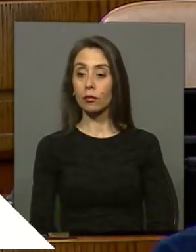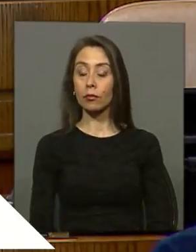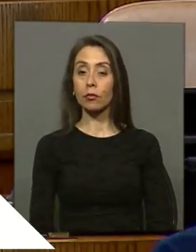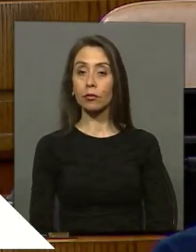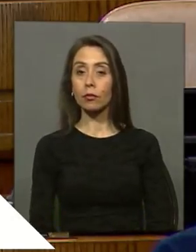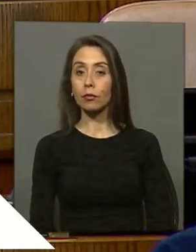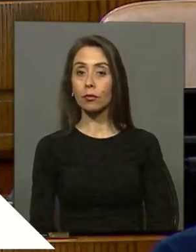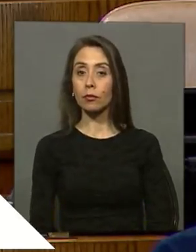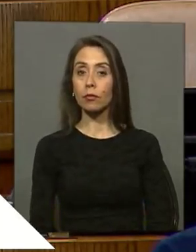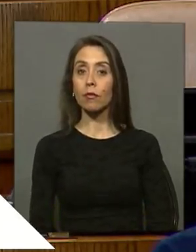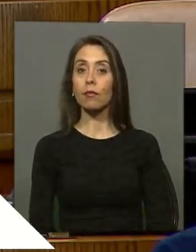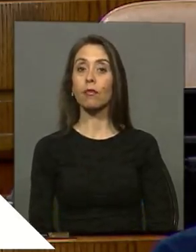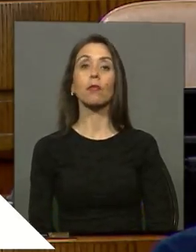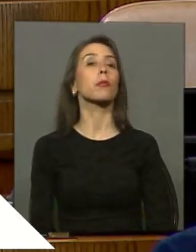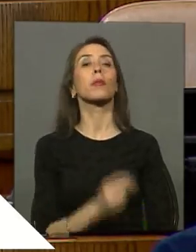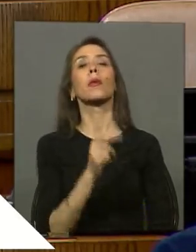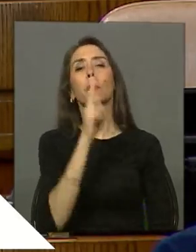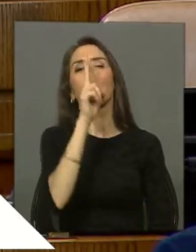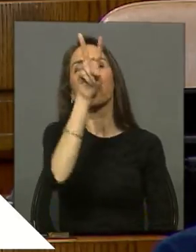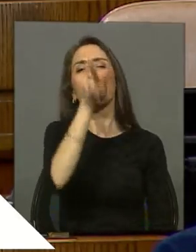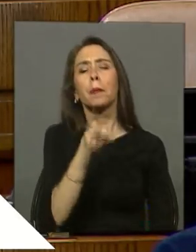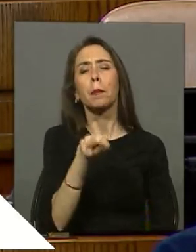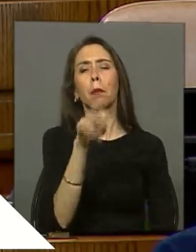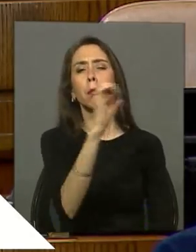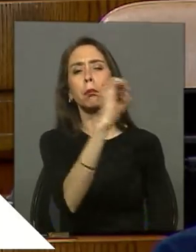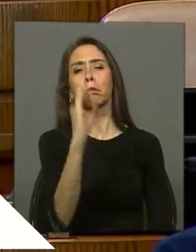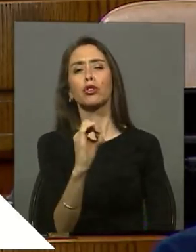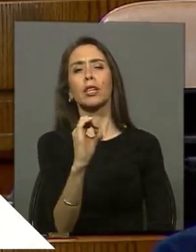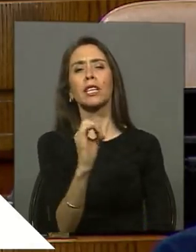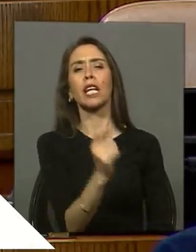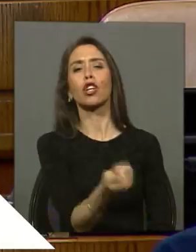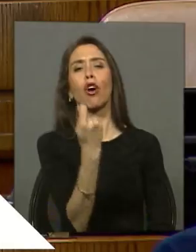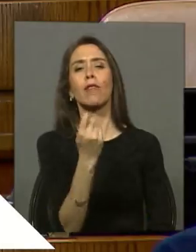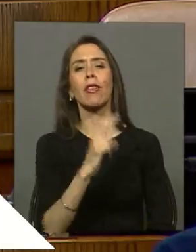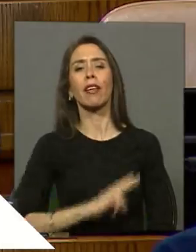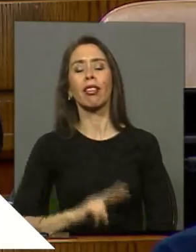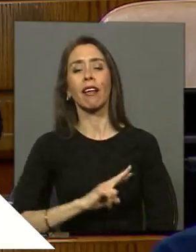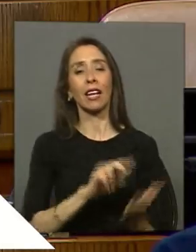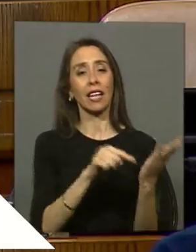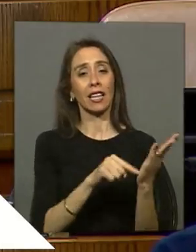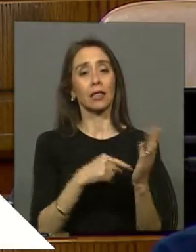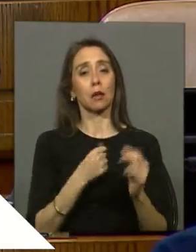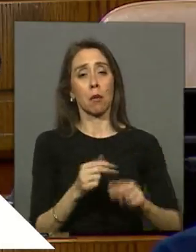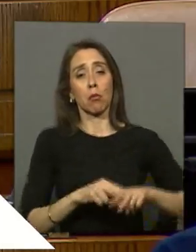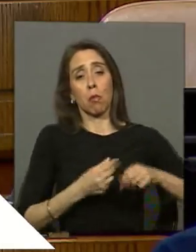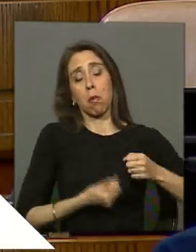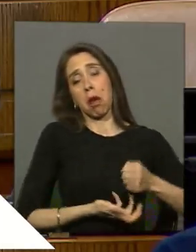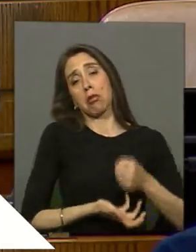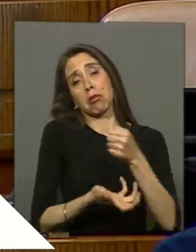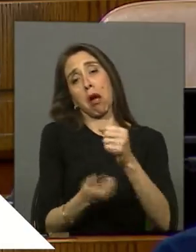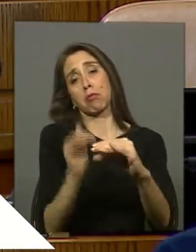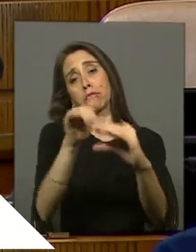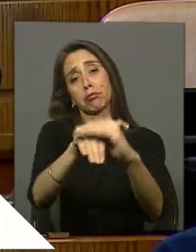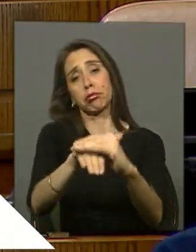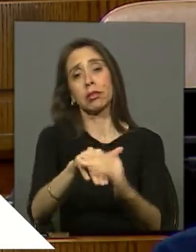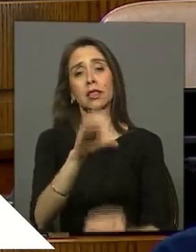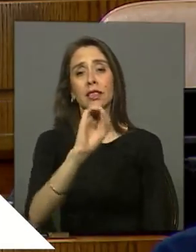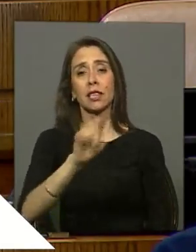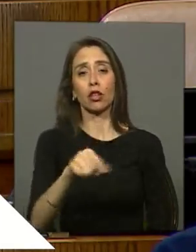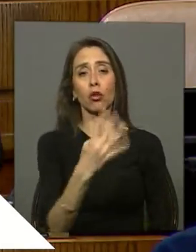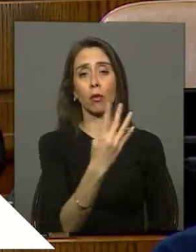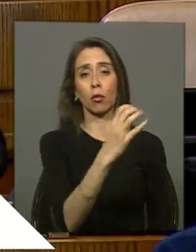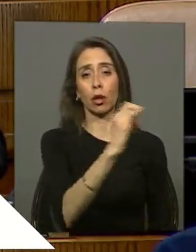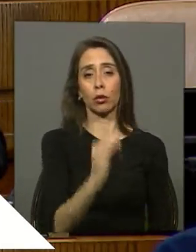cuando uno ve las tasas cuando uno quiere por ejemplo invertir a uno le dan una tasa del 0,4 0